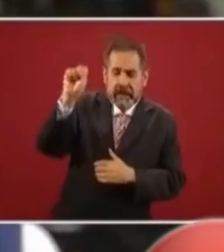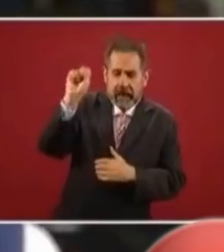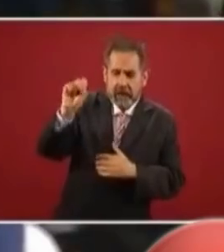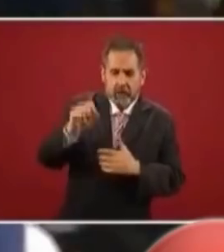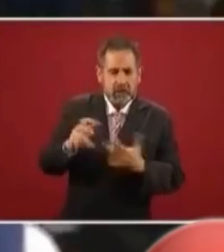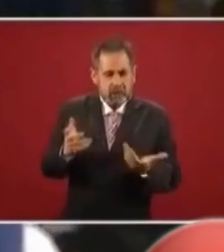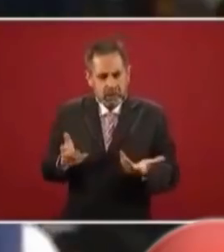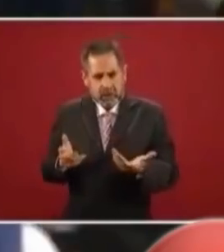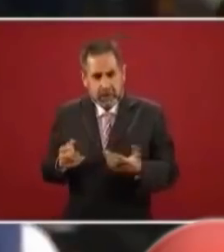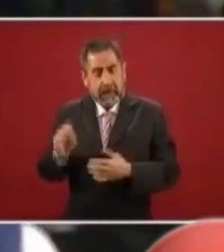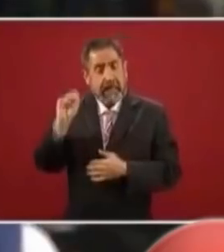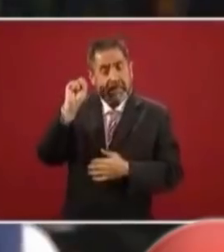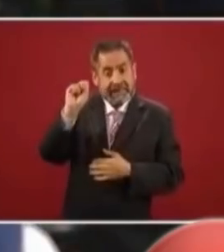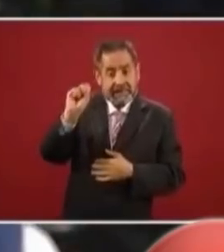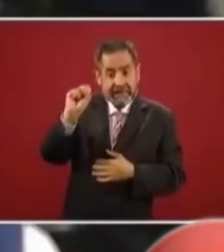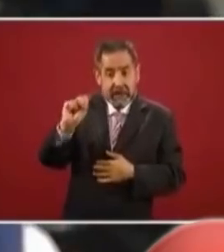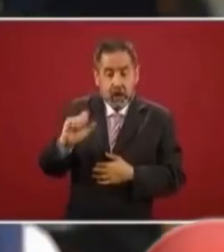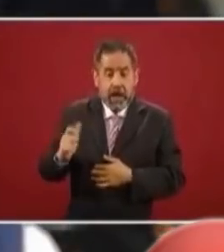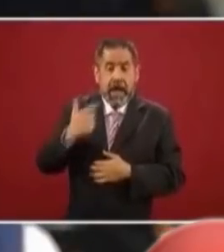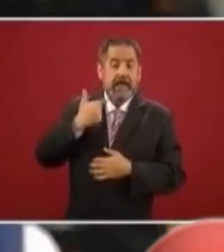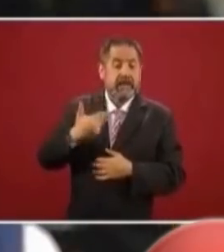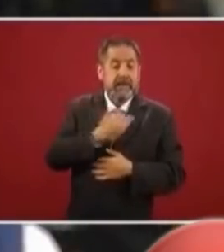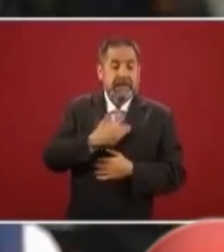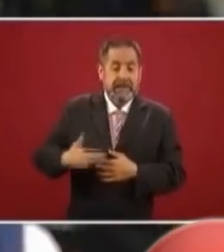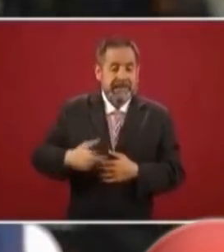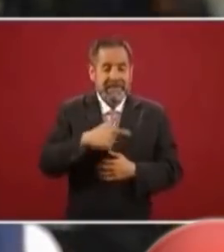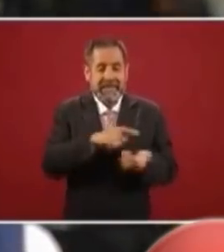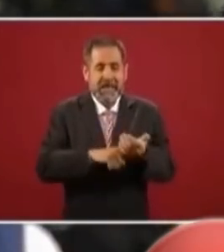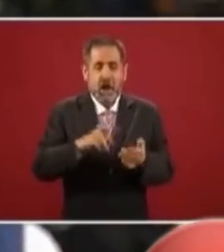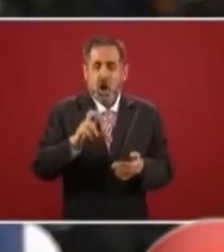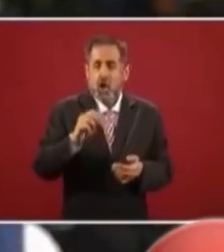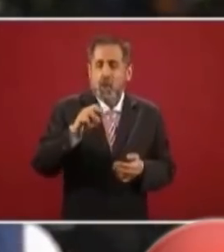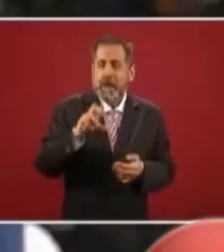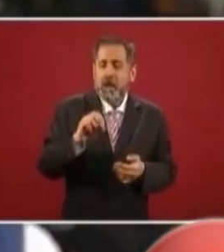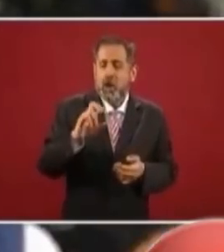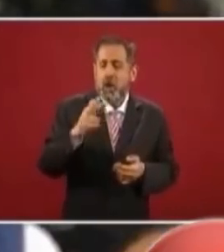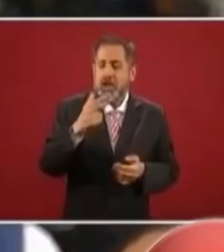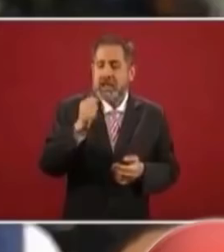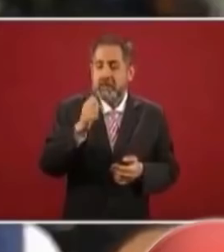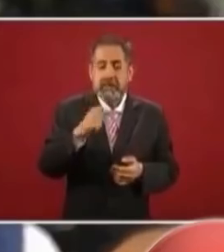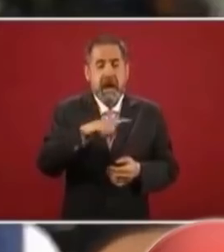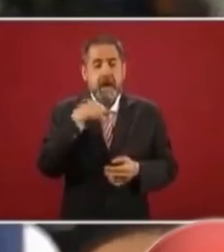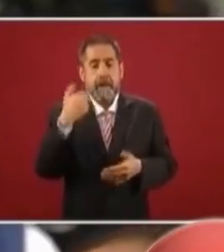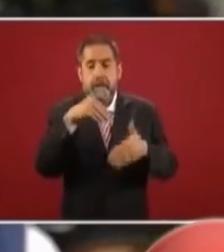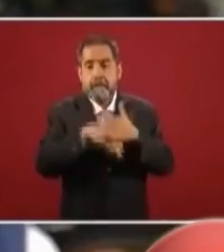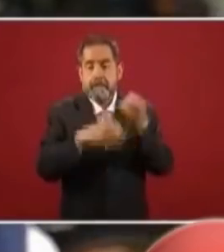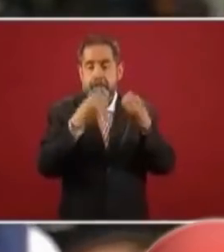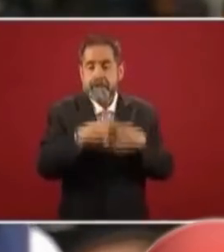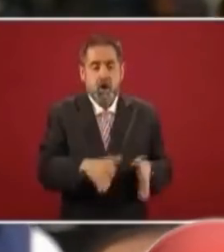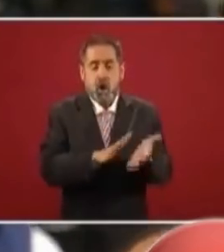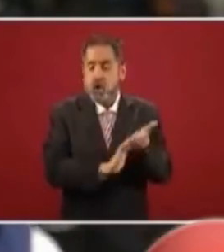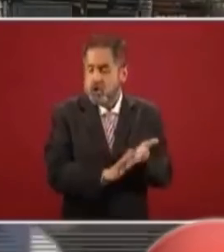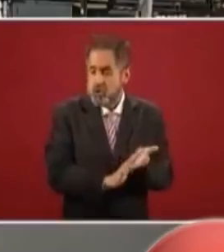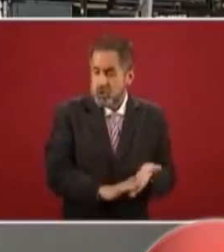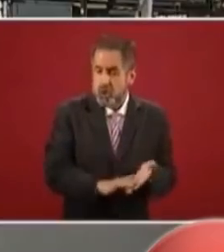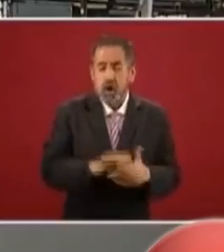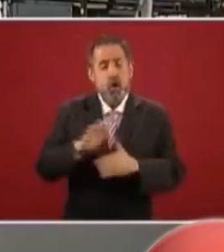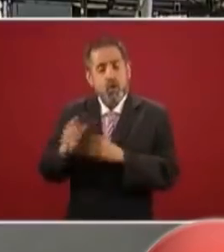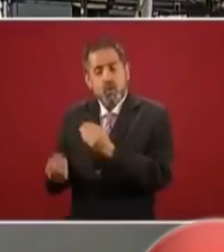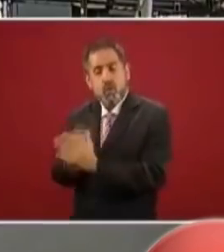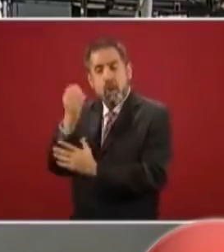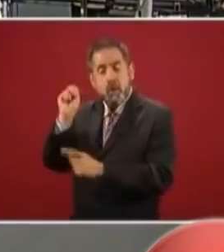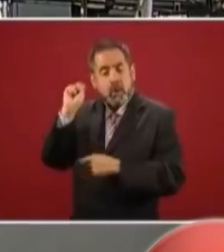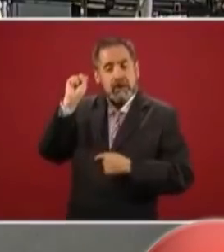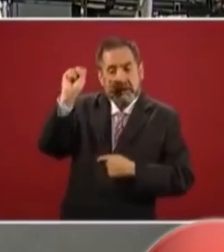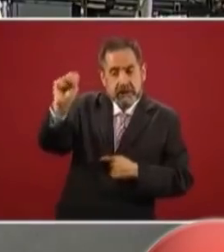decir, que el sindicato que presidía Romero Deschamps ya perdió toda personalidad jurídica, y hay un nuevo